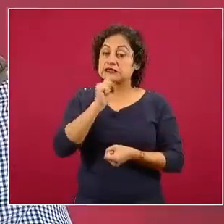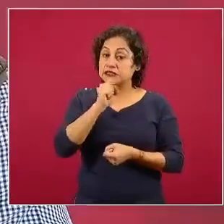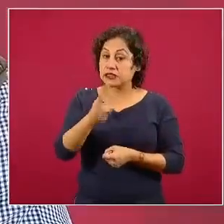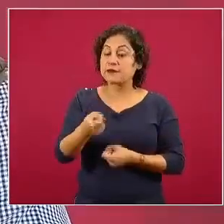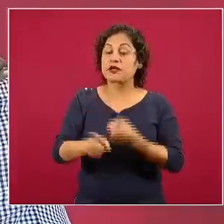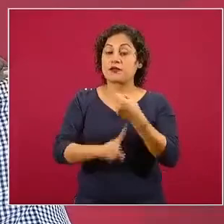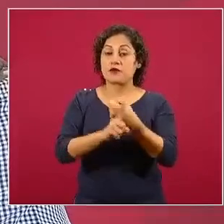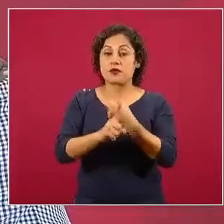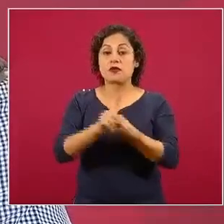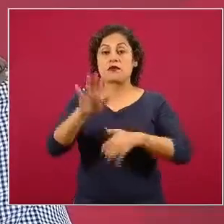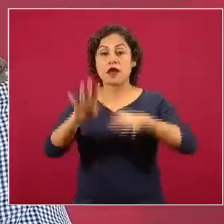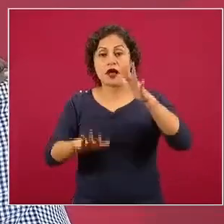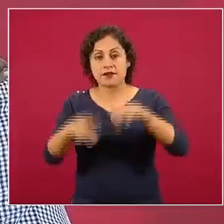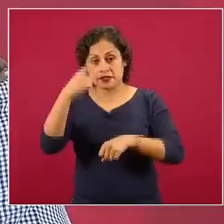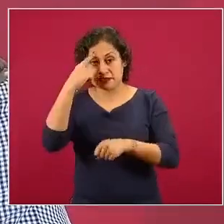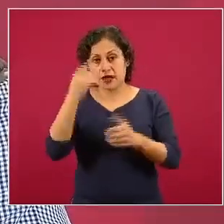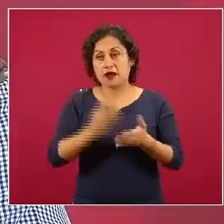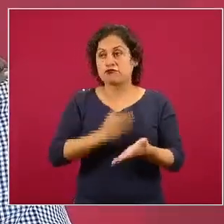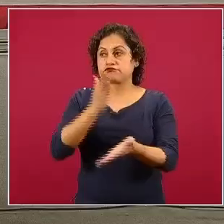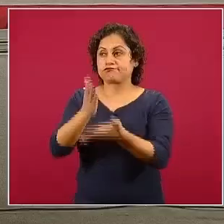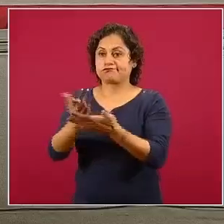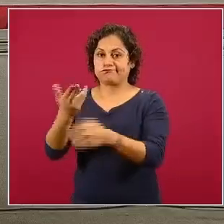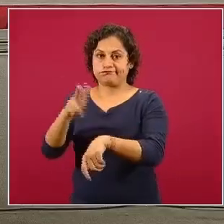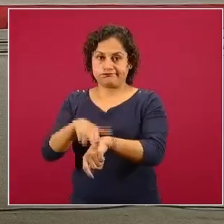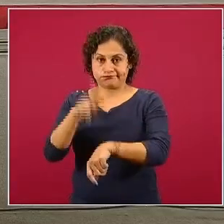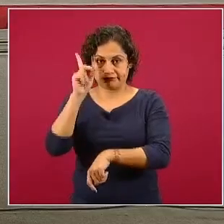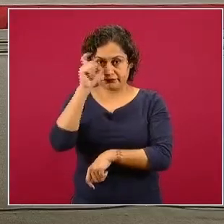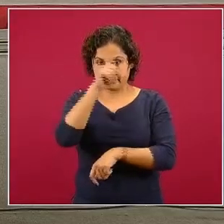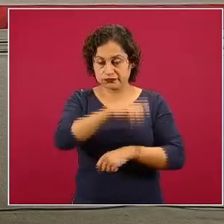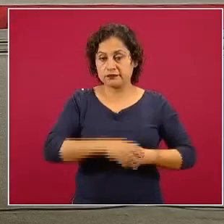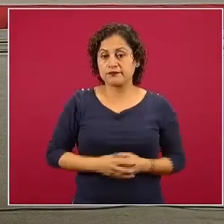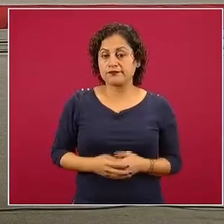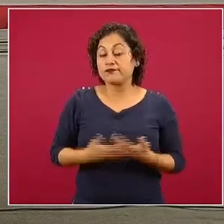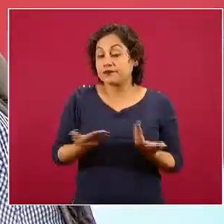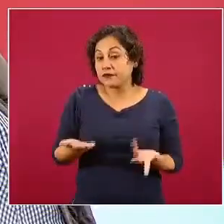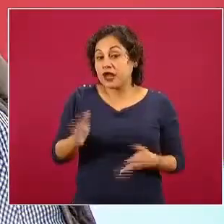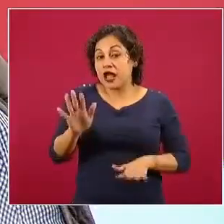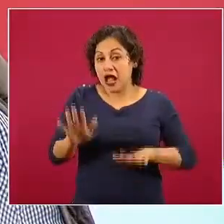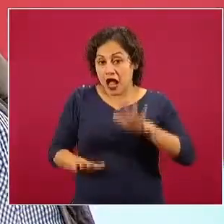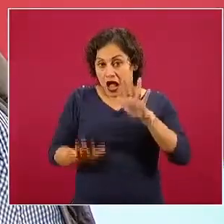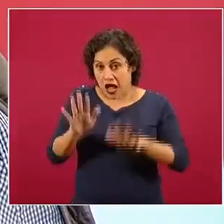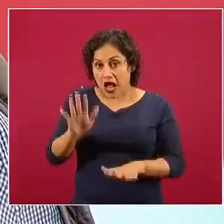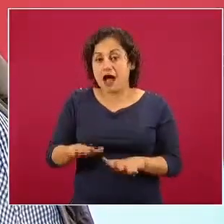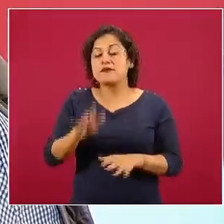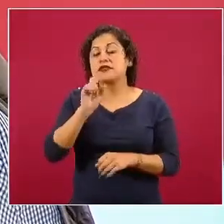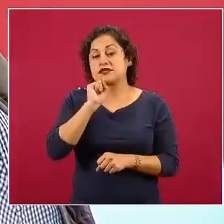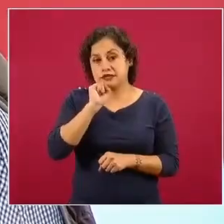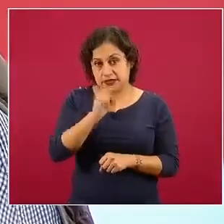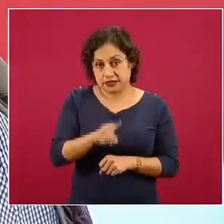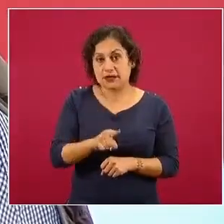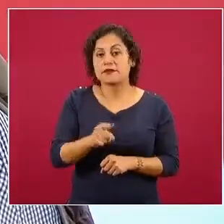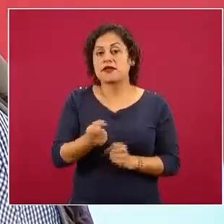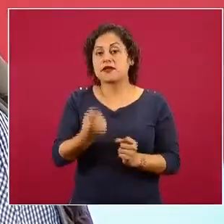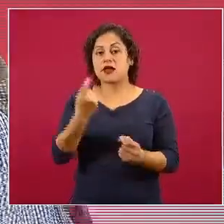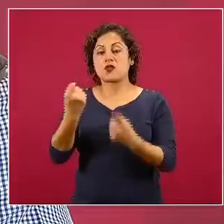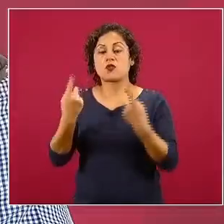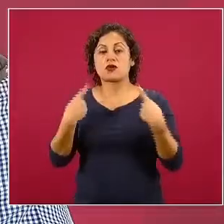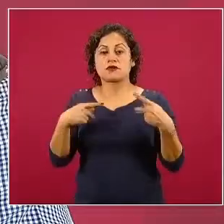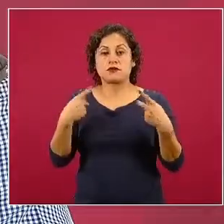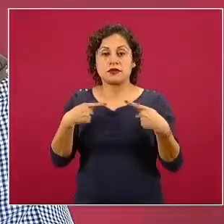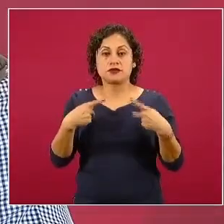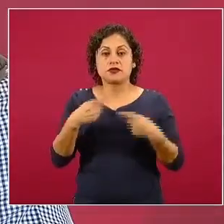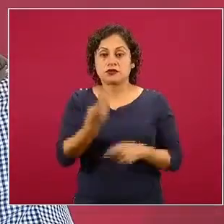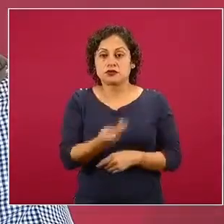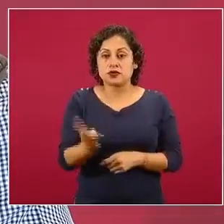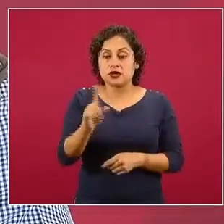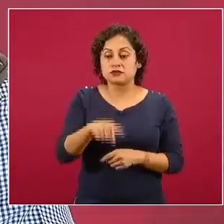la registra o la atiende por primera vez. En ocasiones, o también en un grupo importante de ellas, estas personas suelen